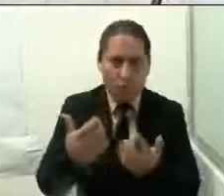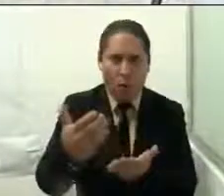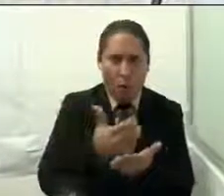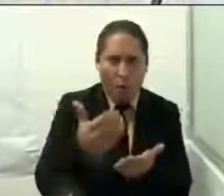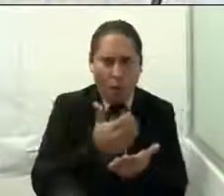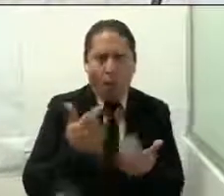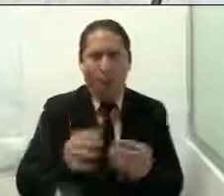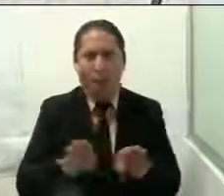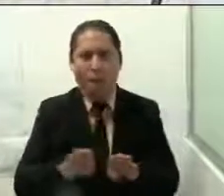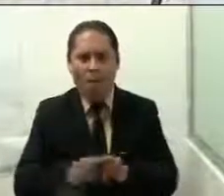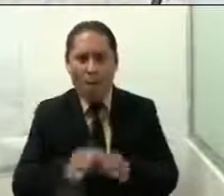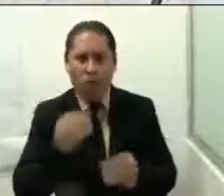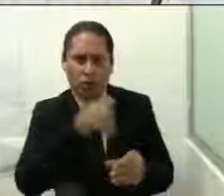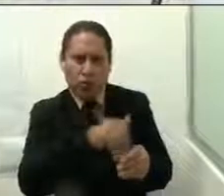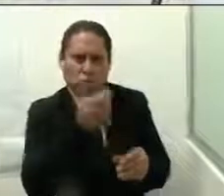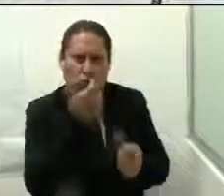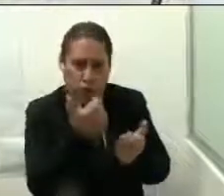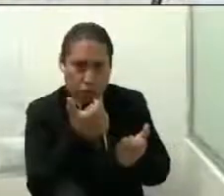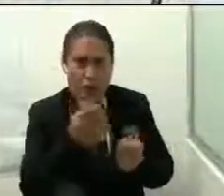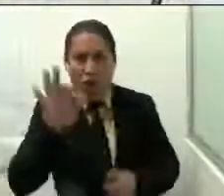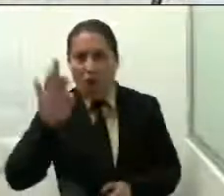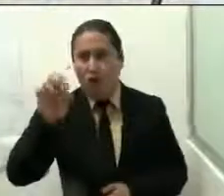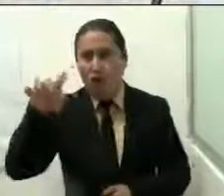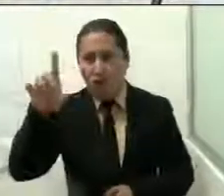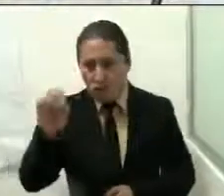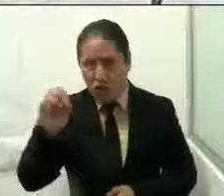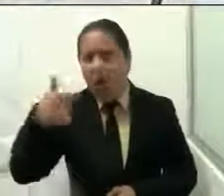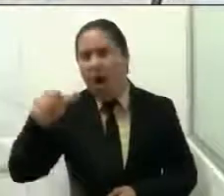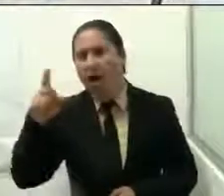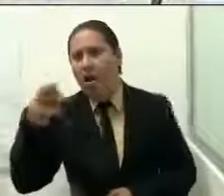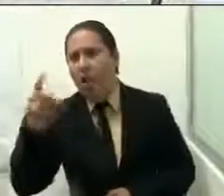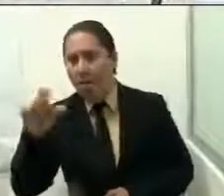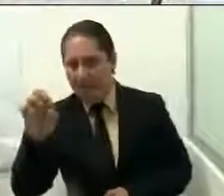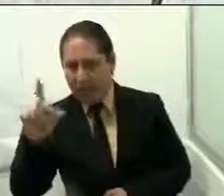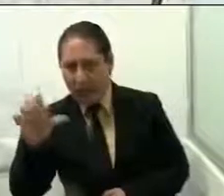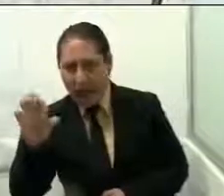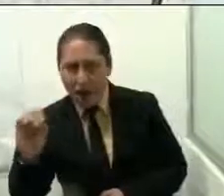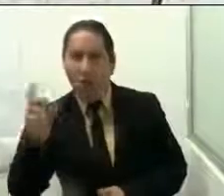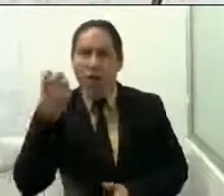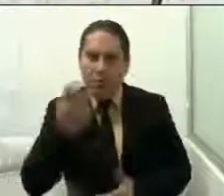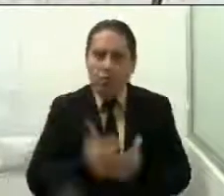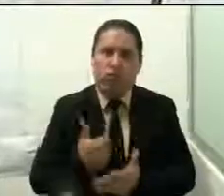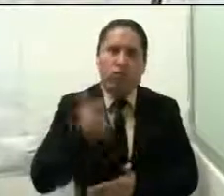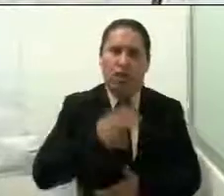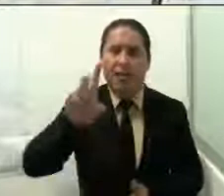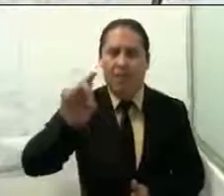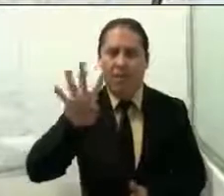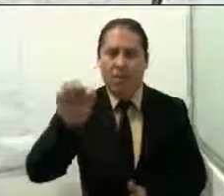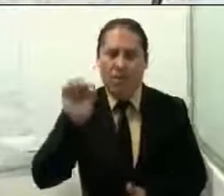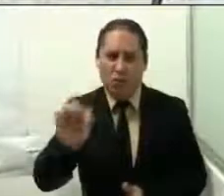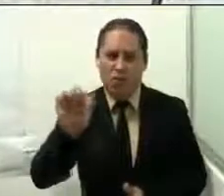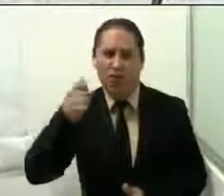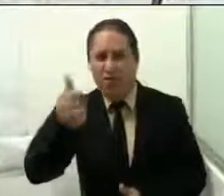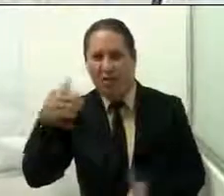fondo estatal de desarrollo agropecuario y agroindustrial fetca se destinó 34.6 millones